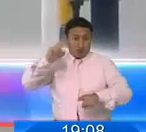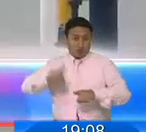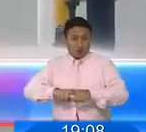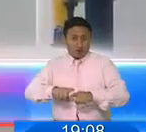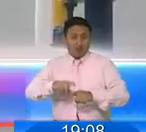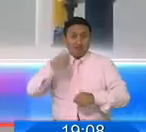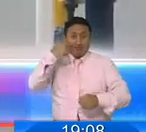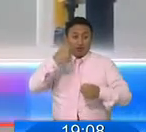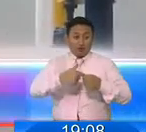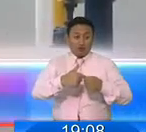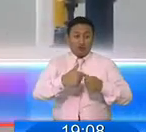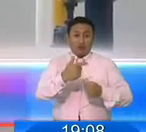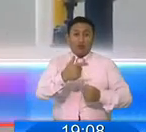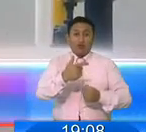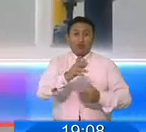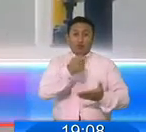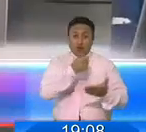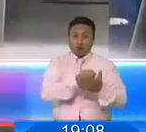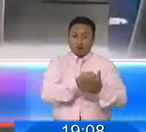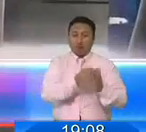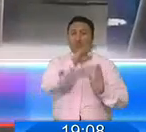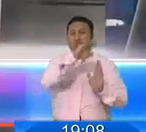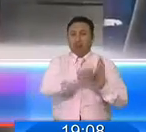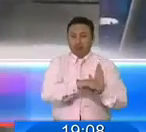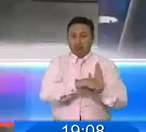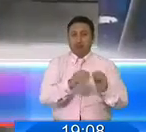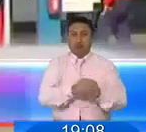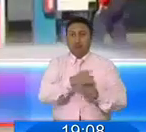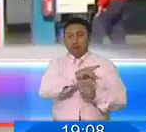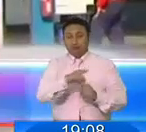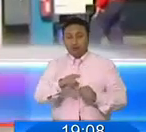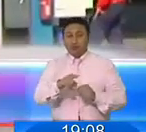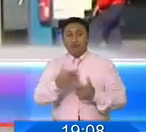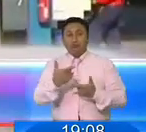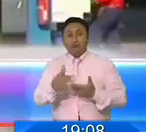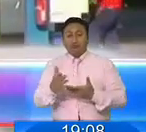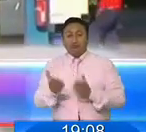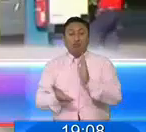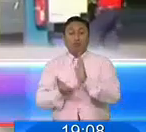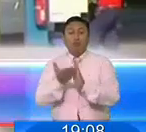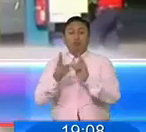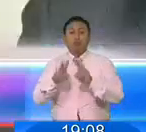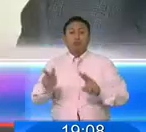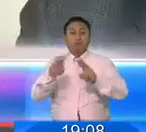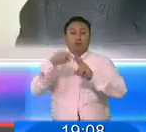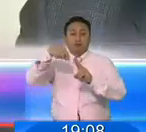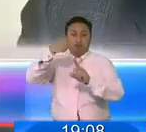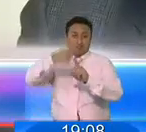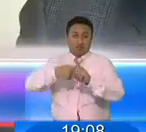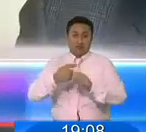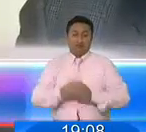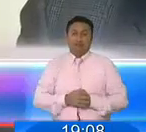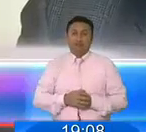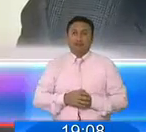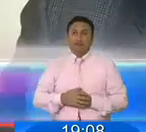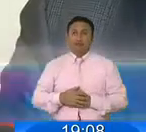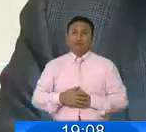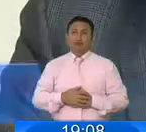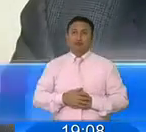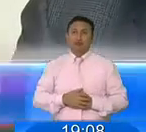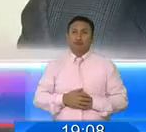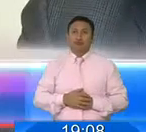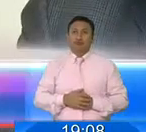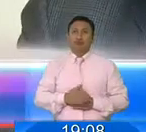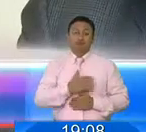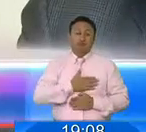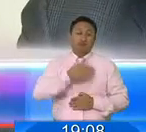gasolina súper no ha sido lo suficiente lo que incidiría en la subida de los precios este mes de todas maneras yo